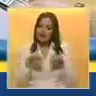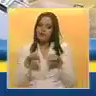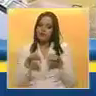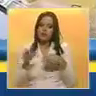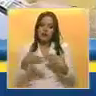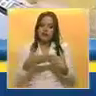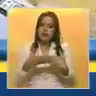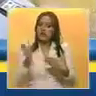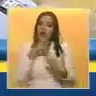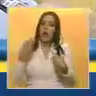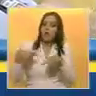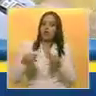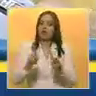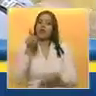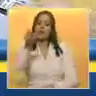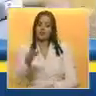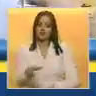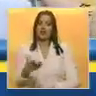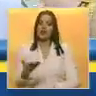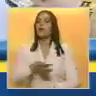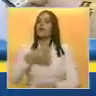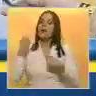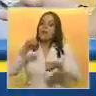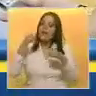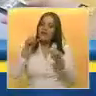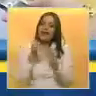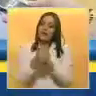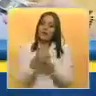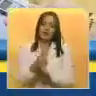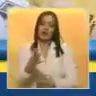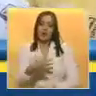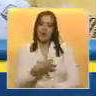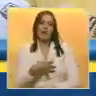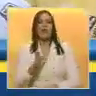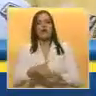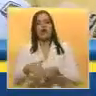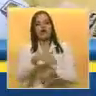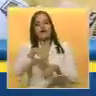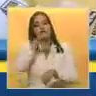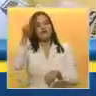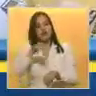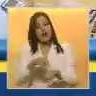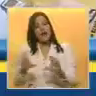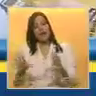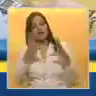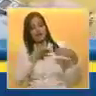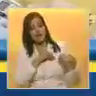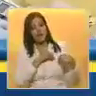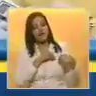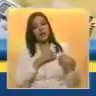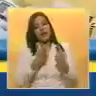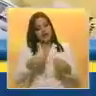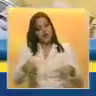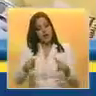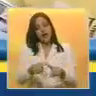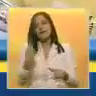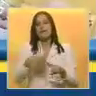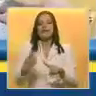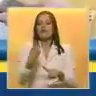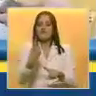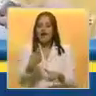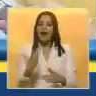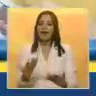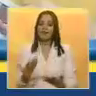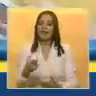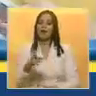sin posibilidad de que la gente pueda allí practicar su deporte. ¿Por qué? Porque el gobierno nacional asumió esas instalaciones, pero no ha querido